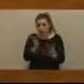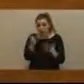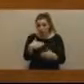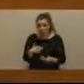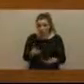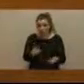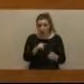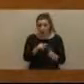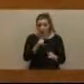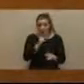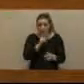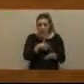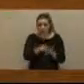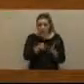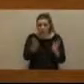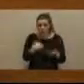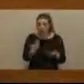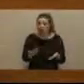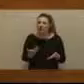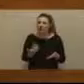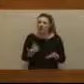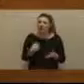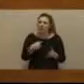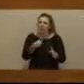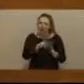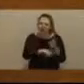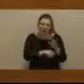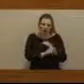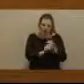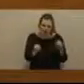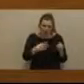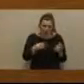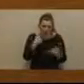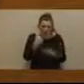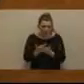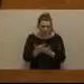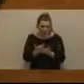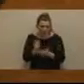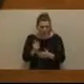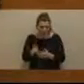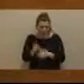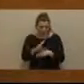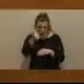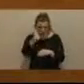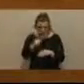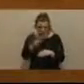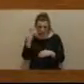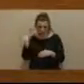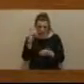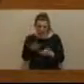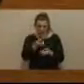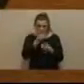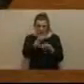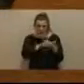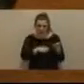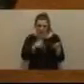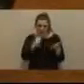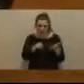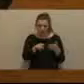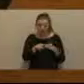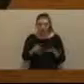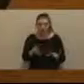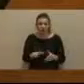le quiero decir algo. Mire, no consta una sola medida interna que esto me pueda acreditar del anterior consejero suya por escrito diciendo que se adopta algún tipo de